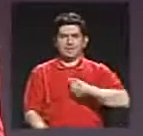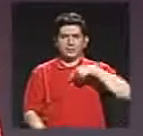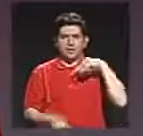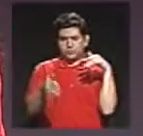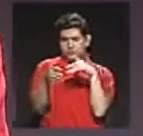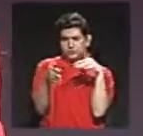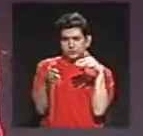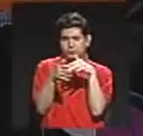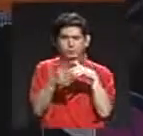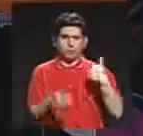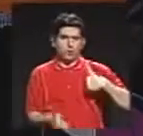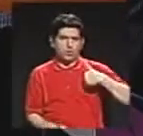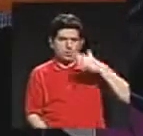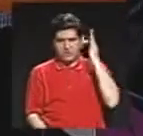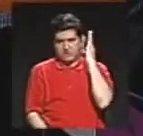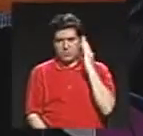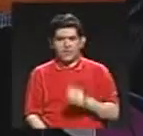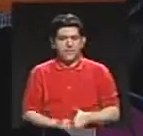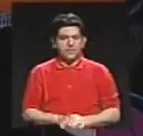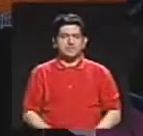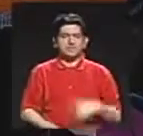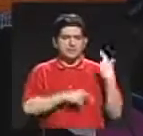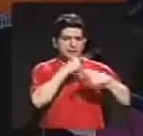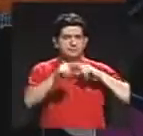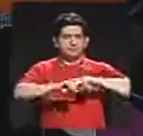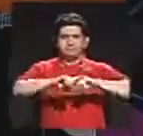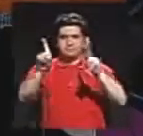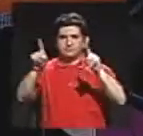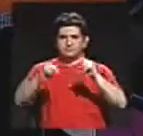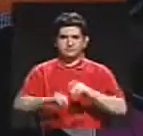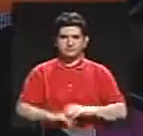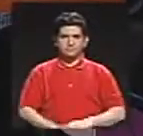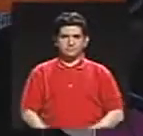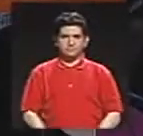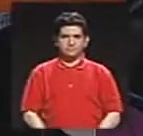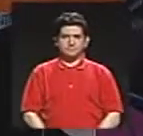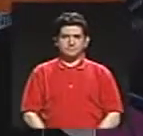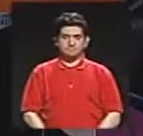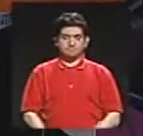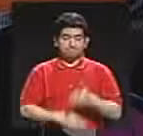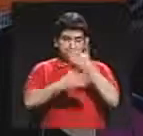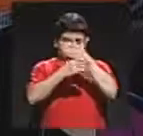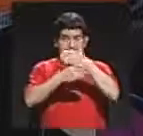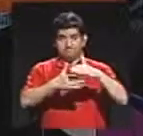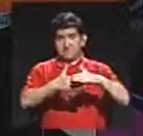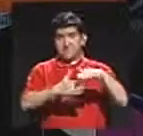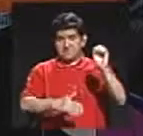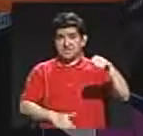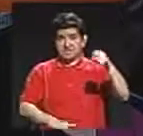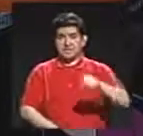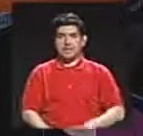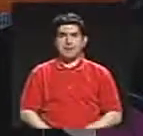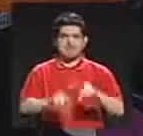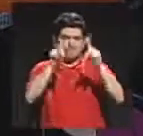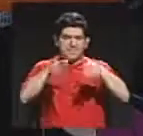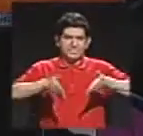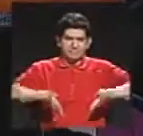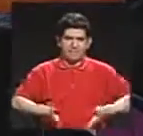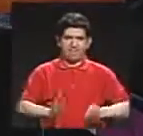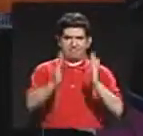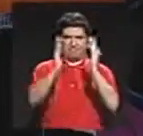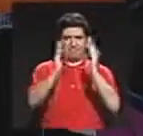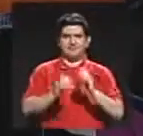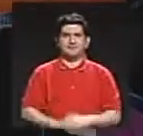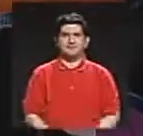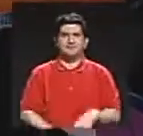estudiado verdad hombres y mujeres a nivel generacional Y entonces eh nos han dividido Por decirlo así la gente que nació